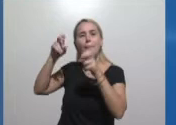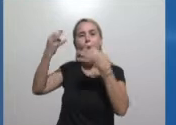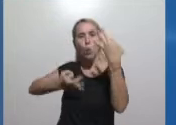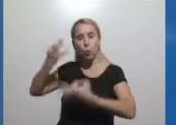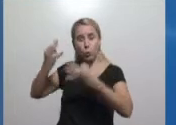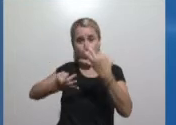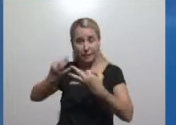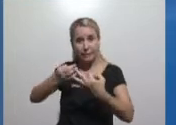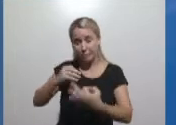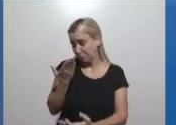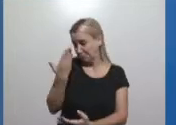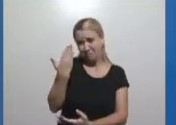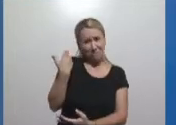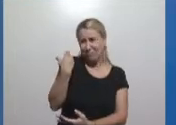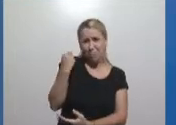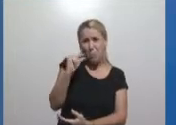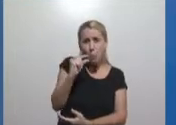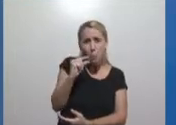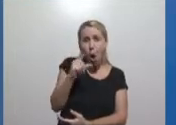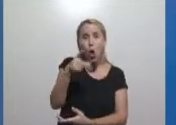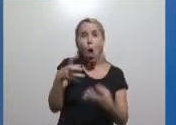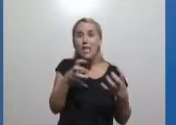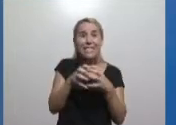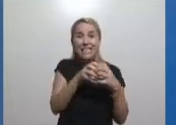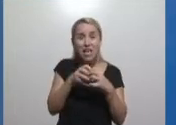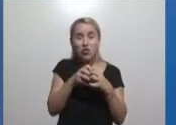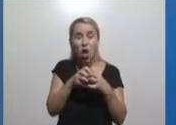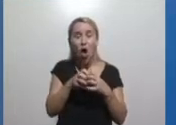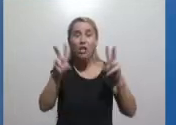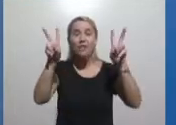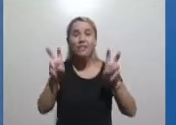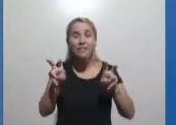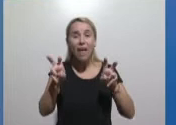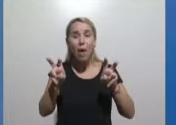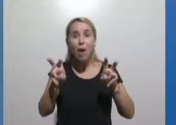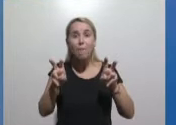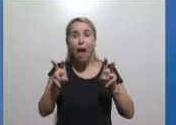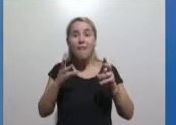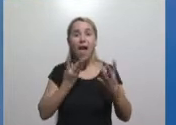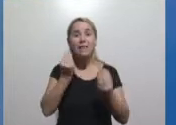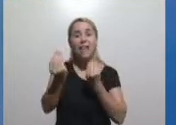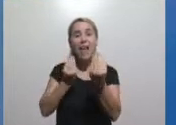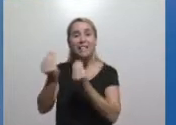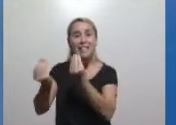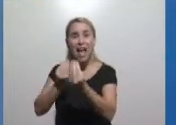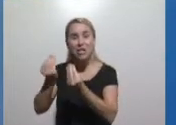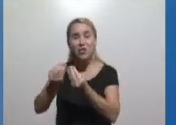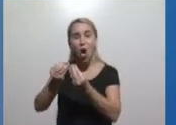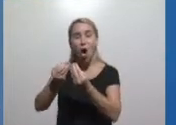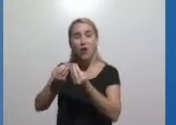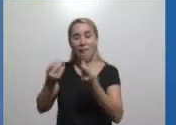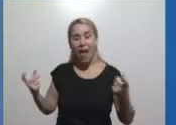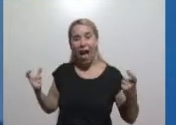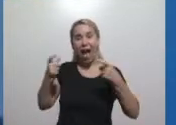hace muy poco tiempo atrás, en unas sesiones, cuando se trataba la designación en la Cámara